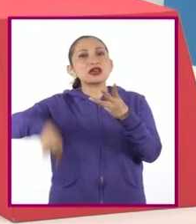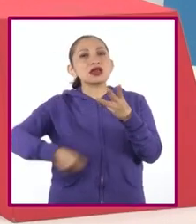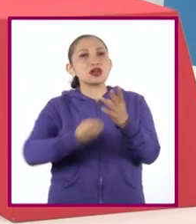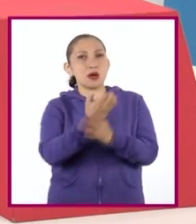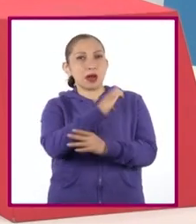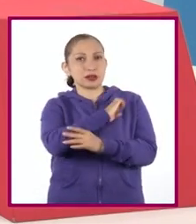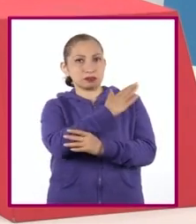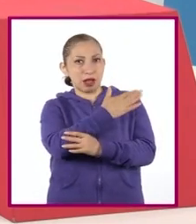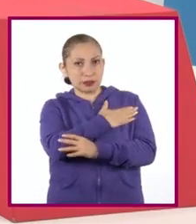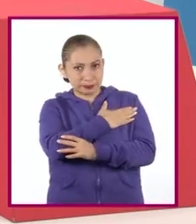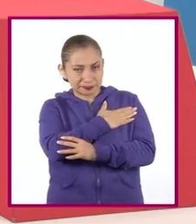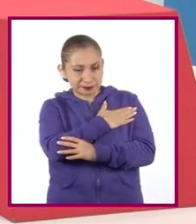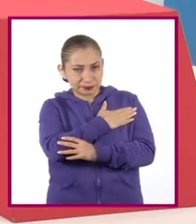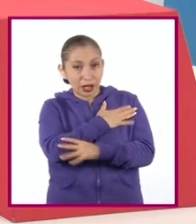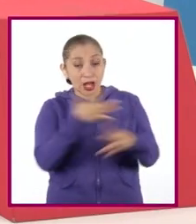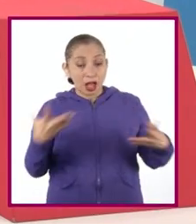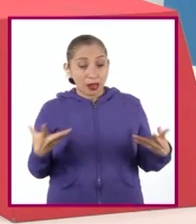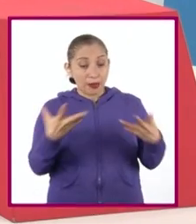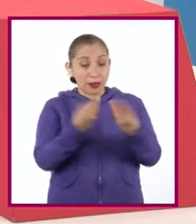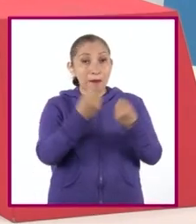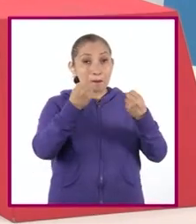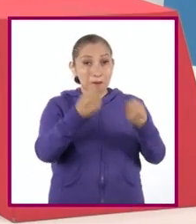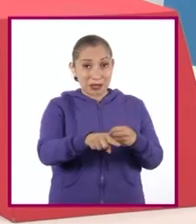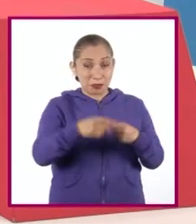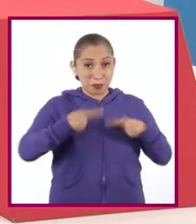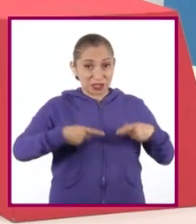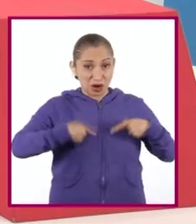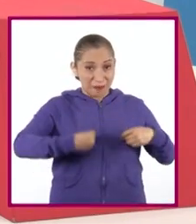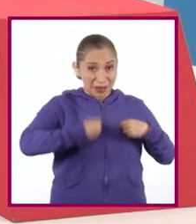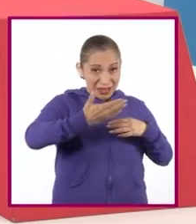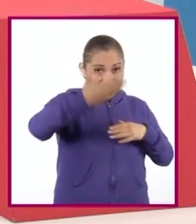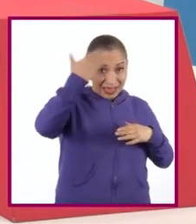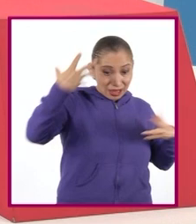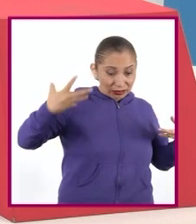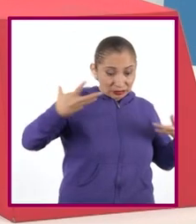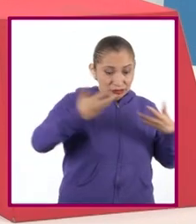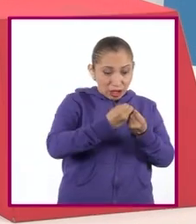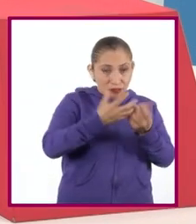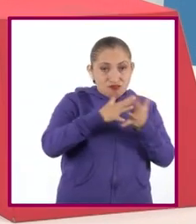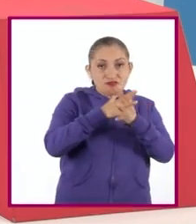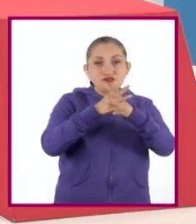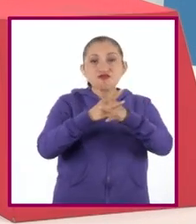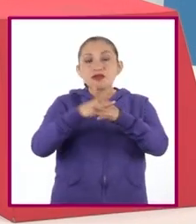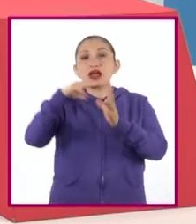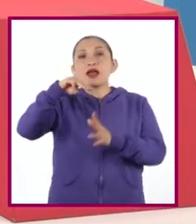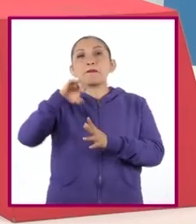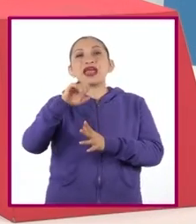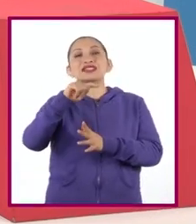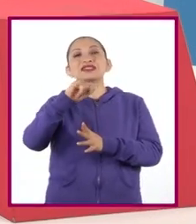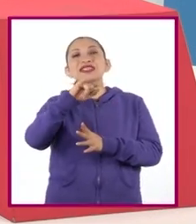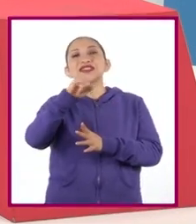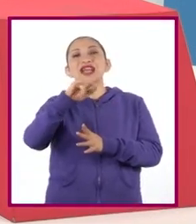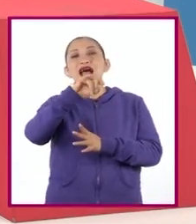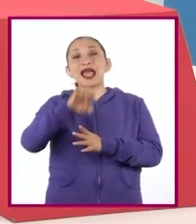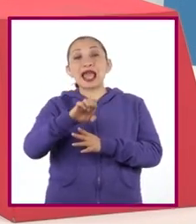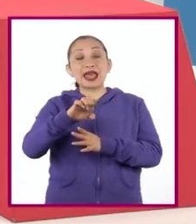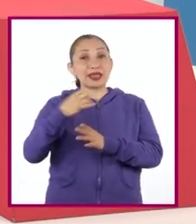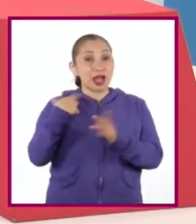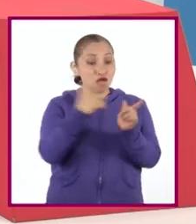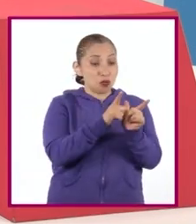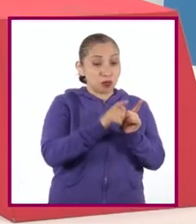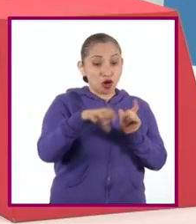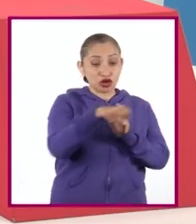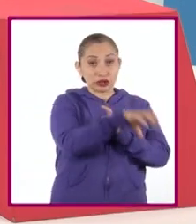España y que, junto con la población originaria, se dio un proceso de mestizaje étnico y cultural